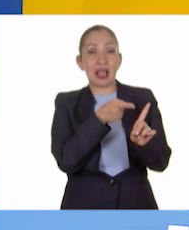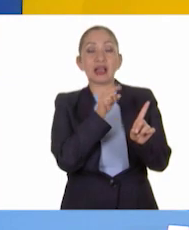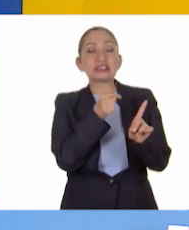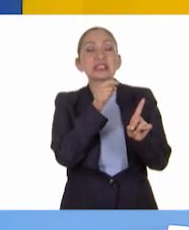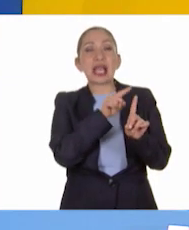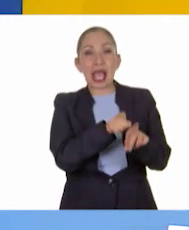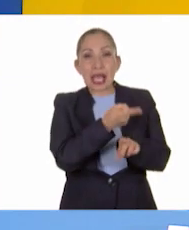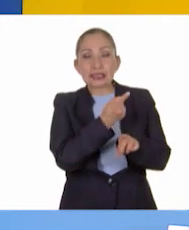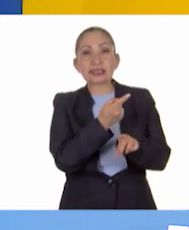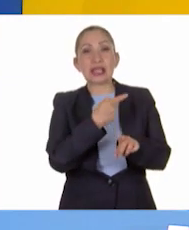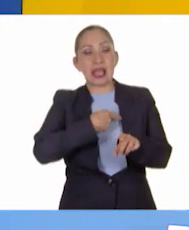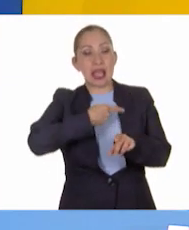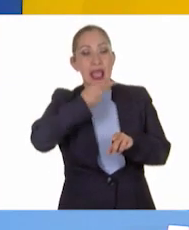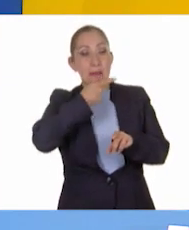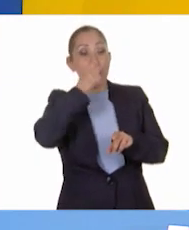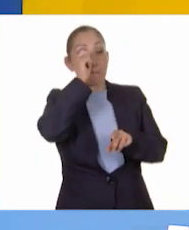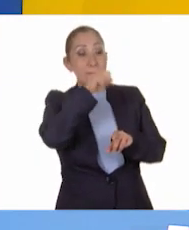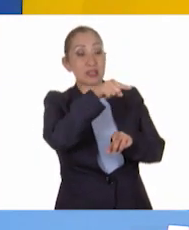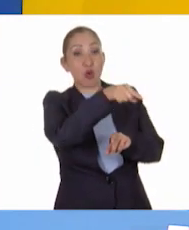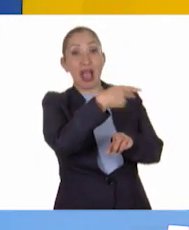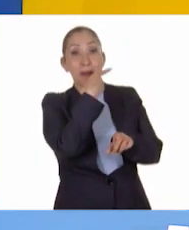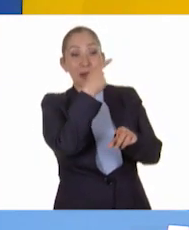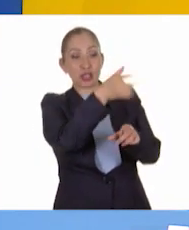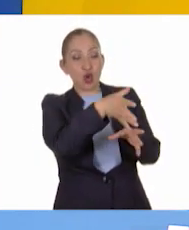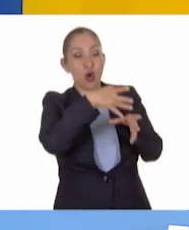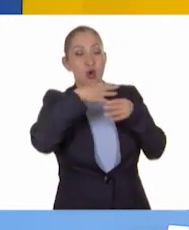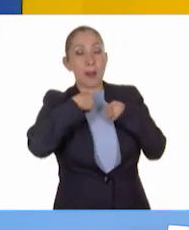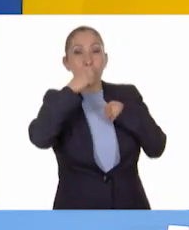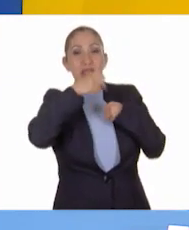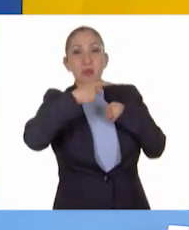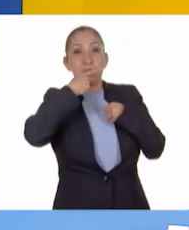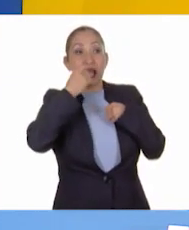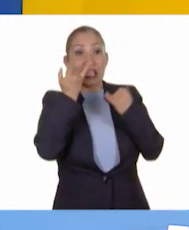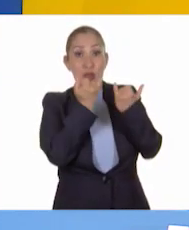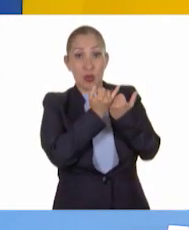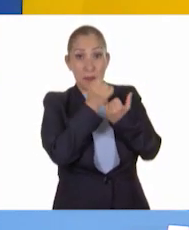distingue por reproducir lo dicho por alguien más, sin emplear las